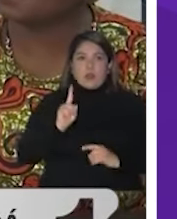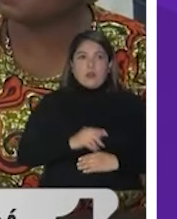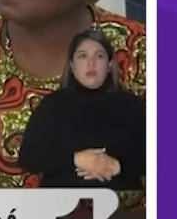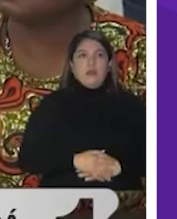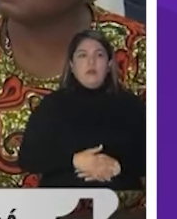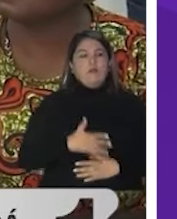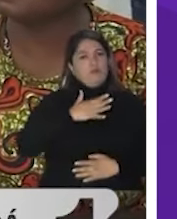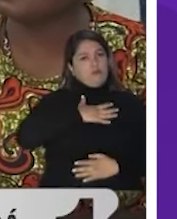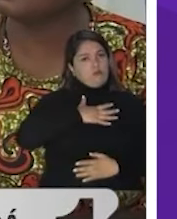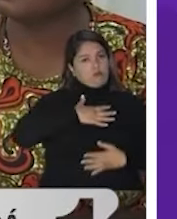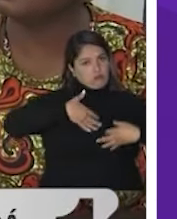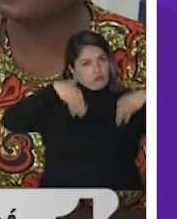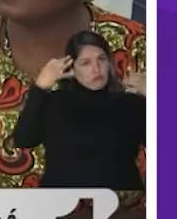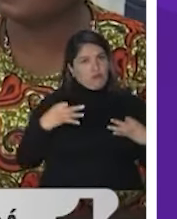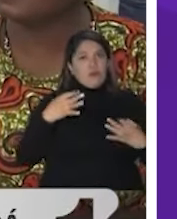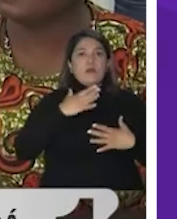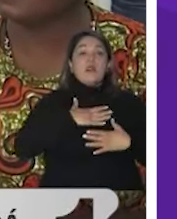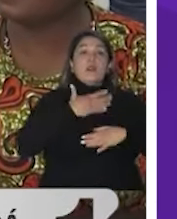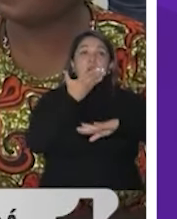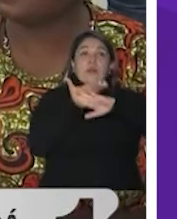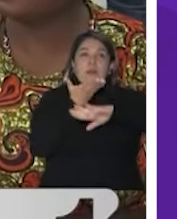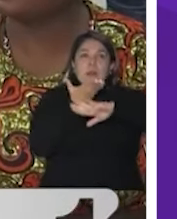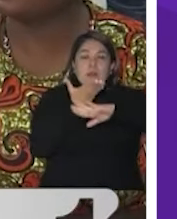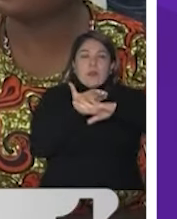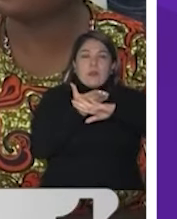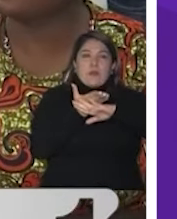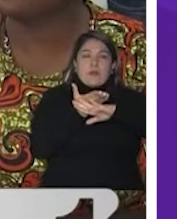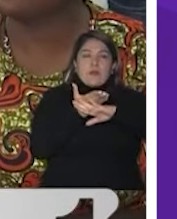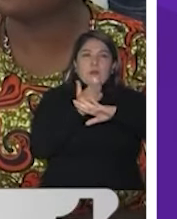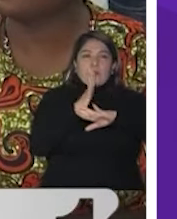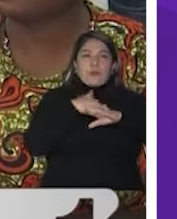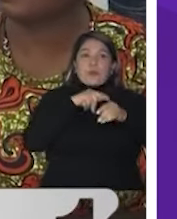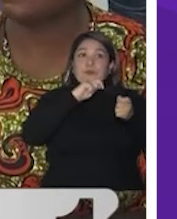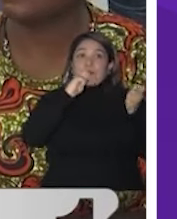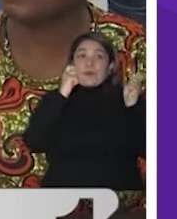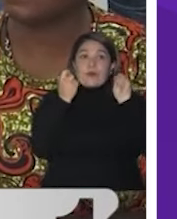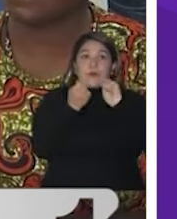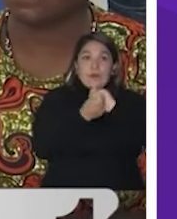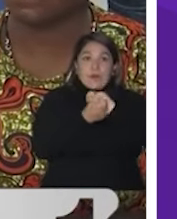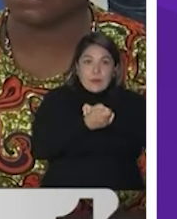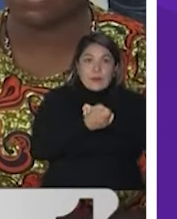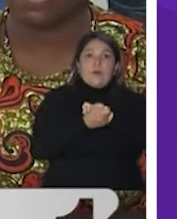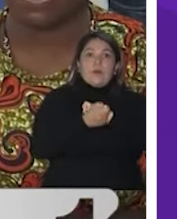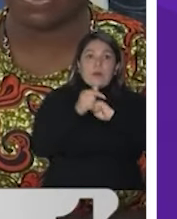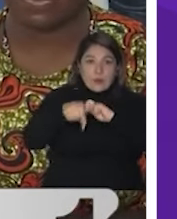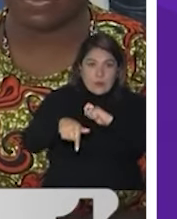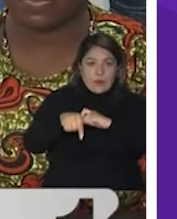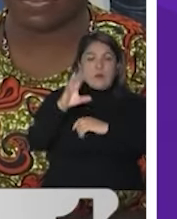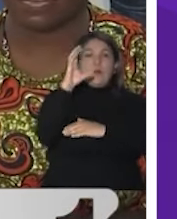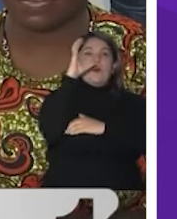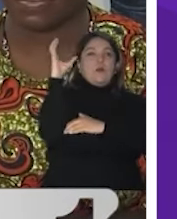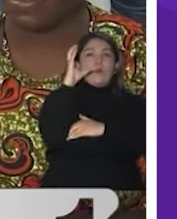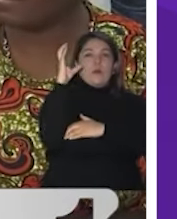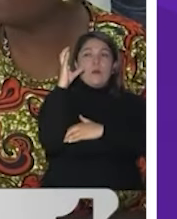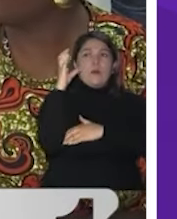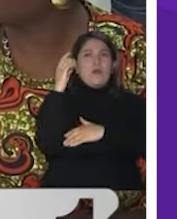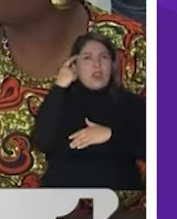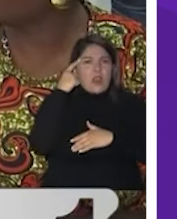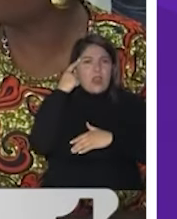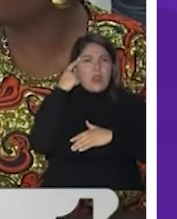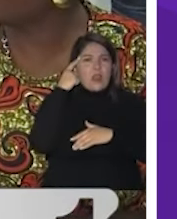afirmo que mi propuesta de transformación para este país no se